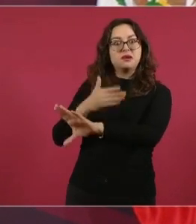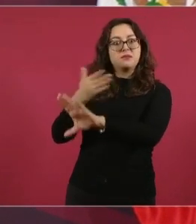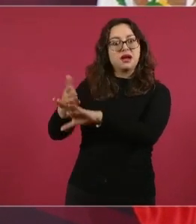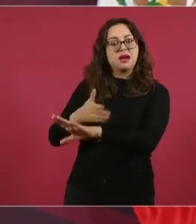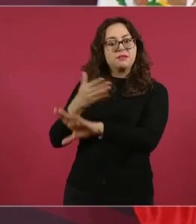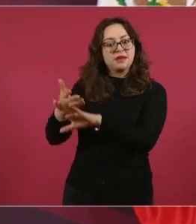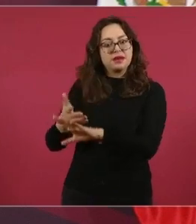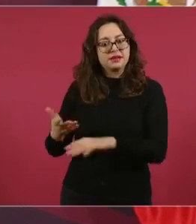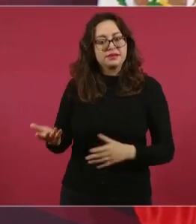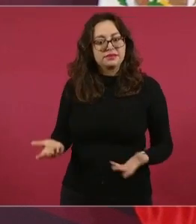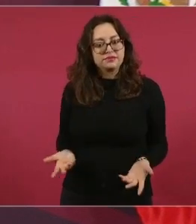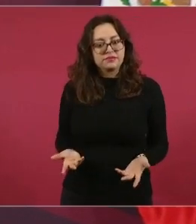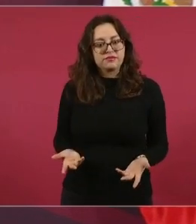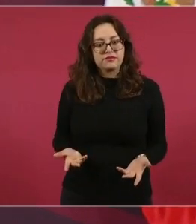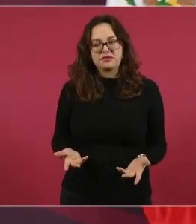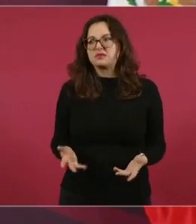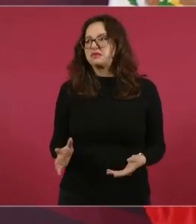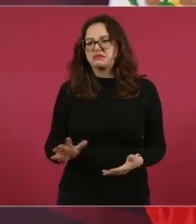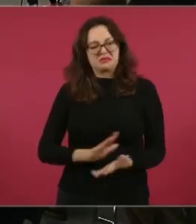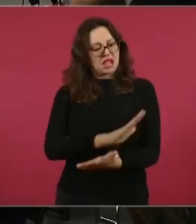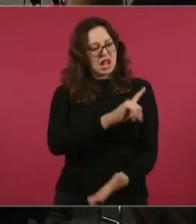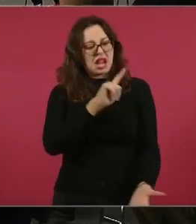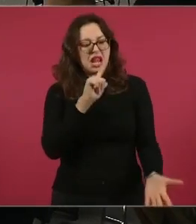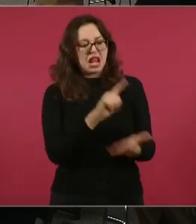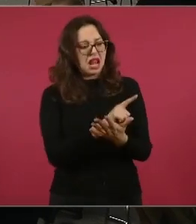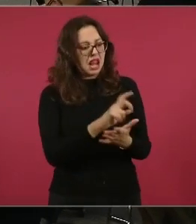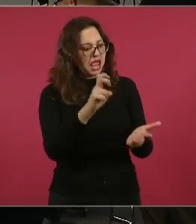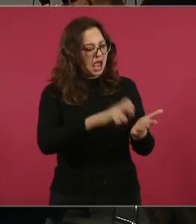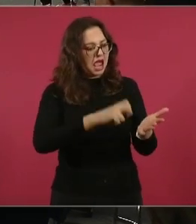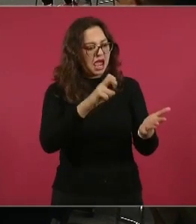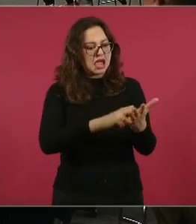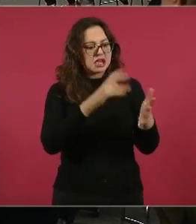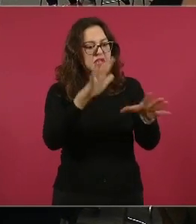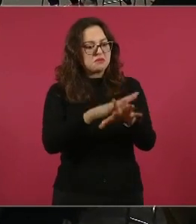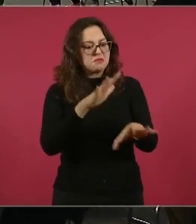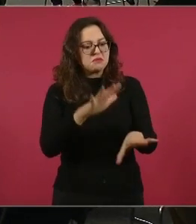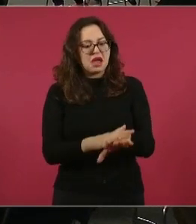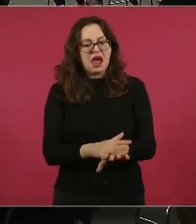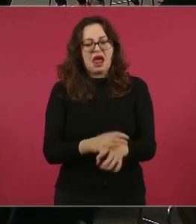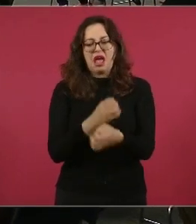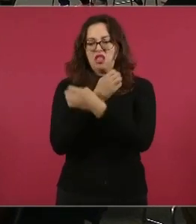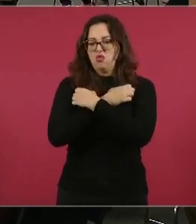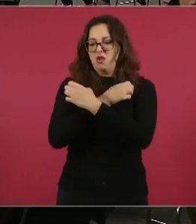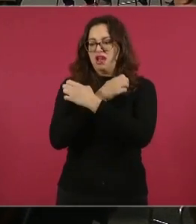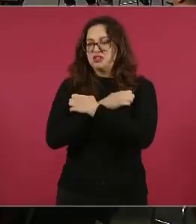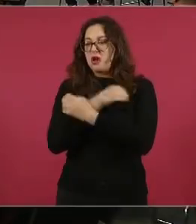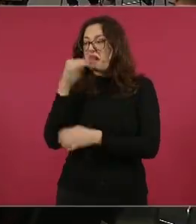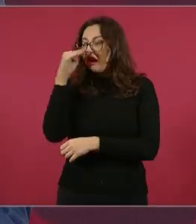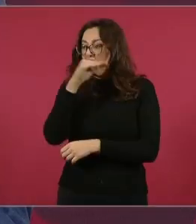y empiezan a impulsar una reforma educativa para privatizar la educación,